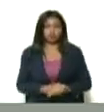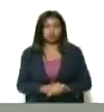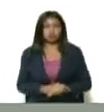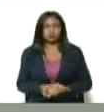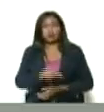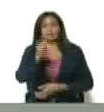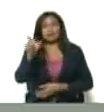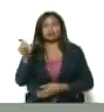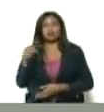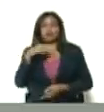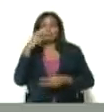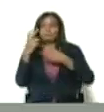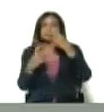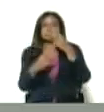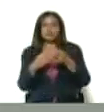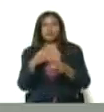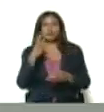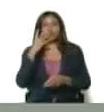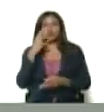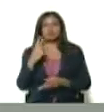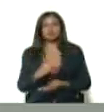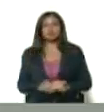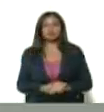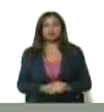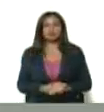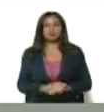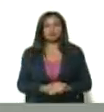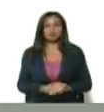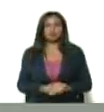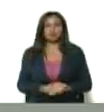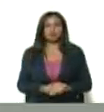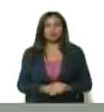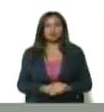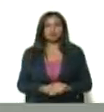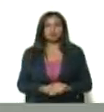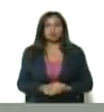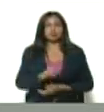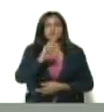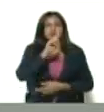Personas por visitar, fíjate, en este despistaje,